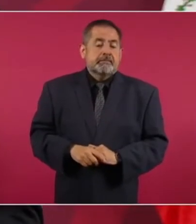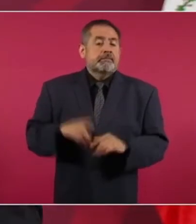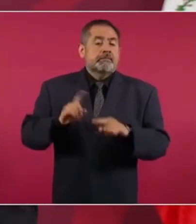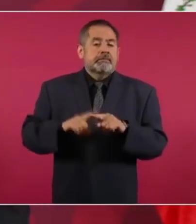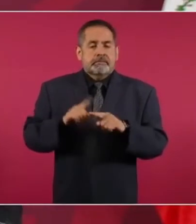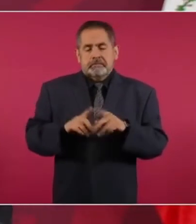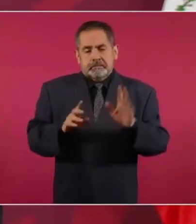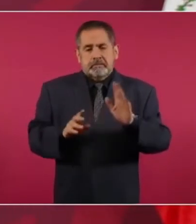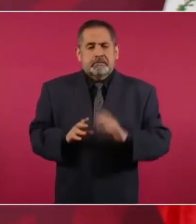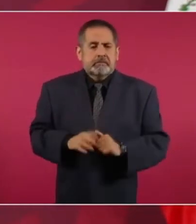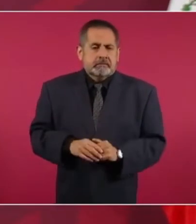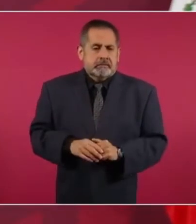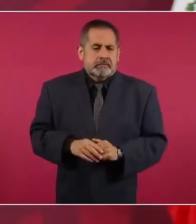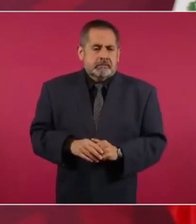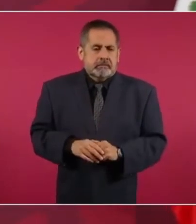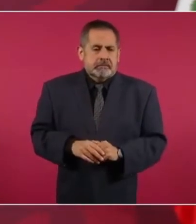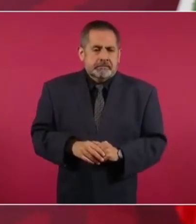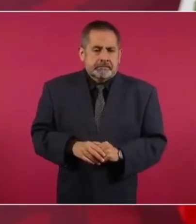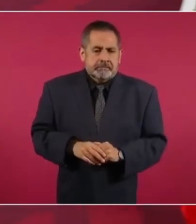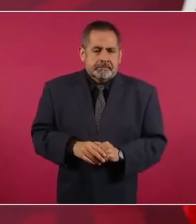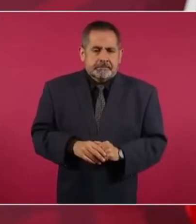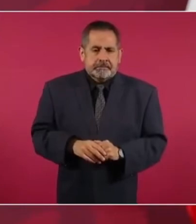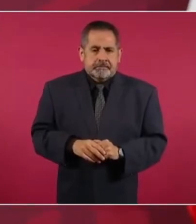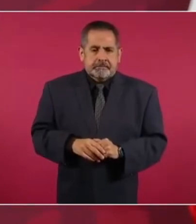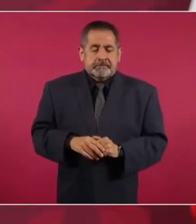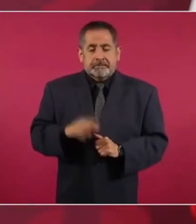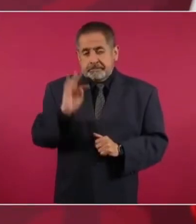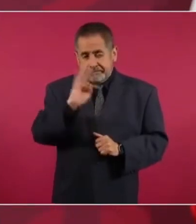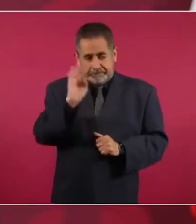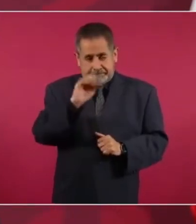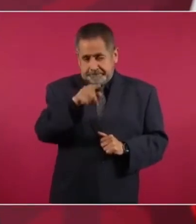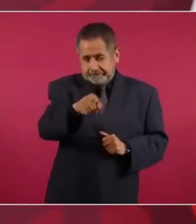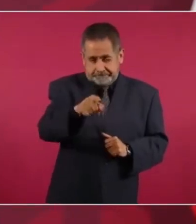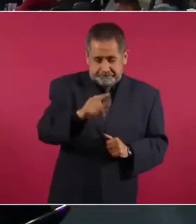Entonces, sí, si no se hace